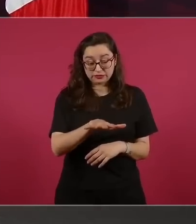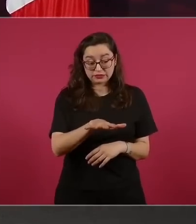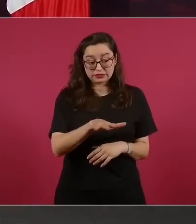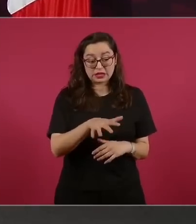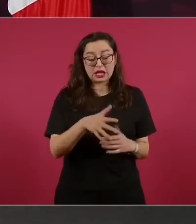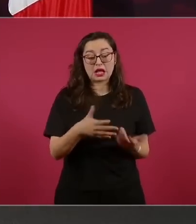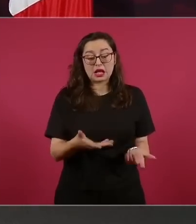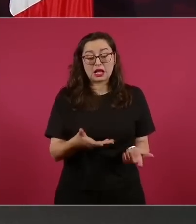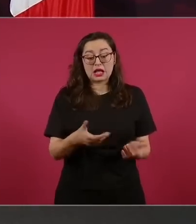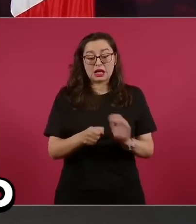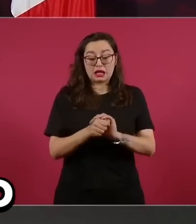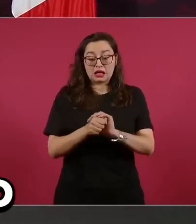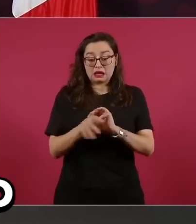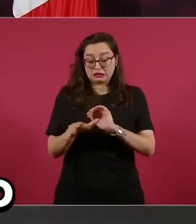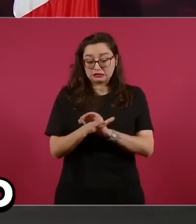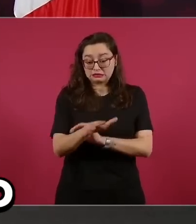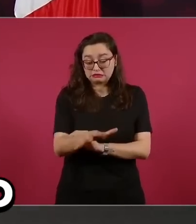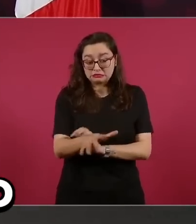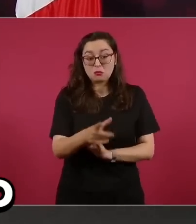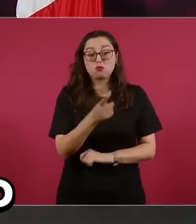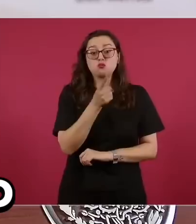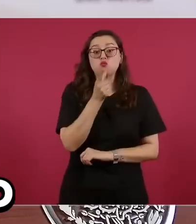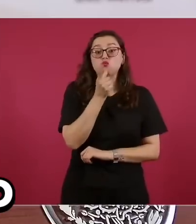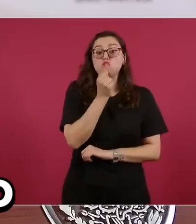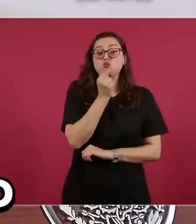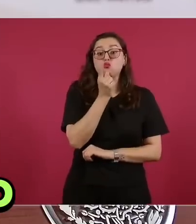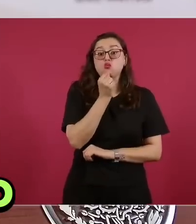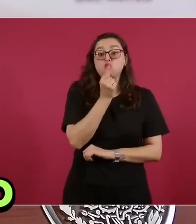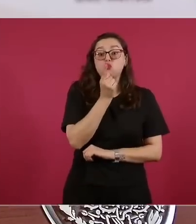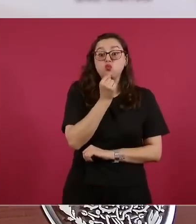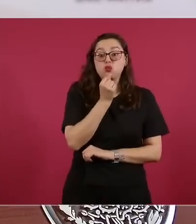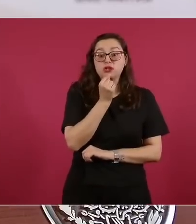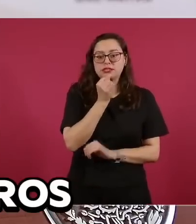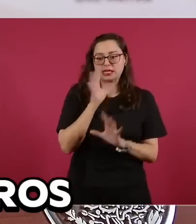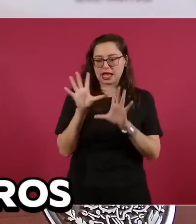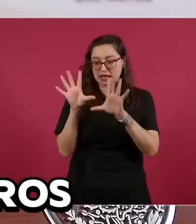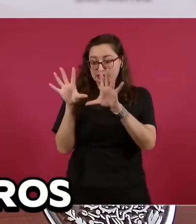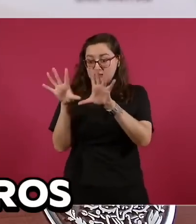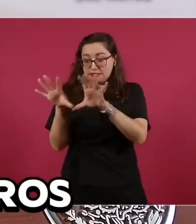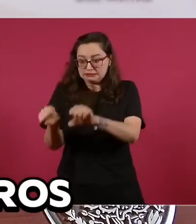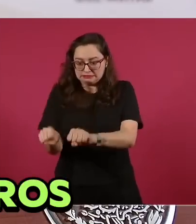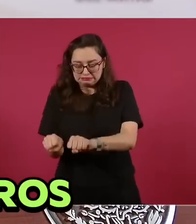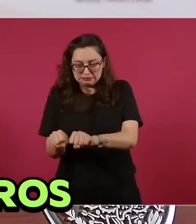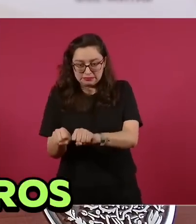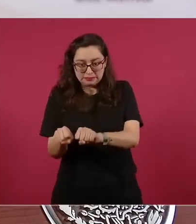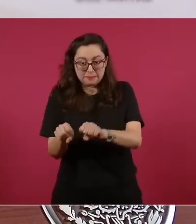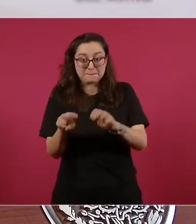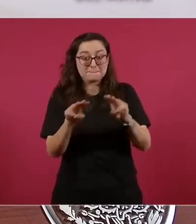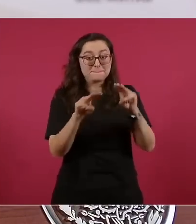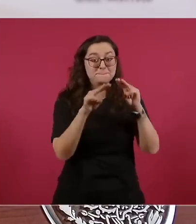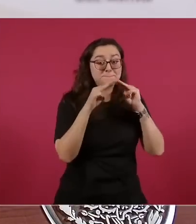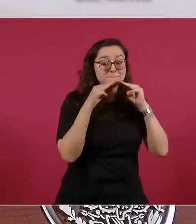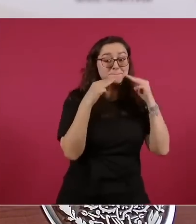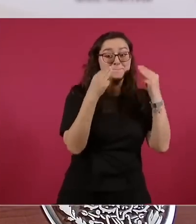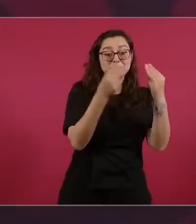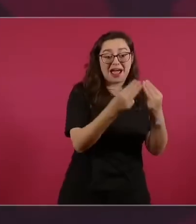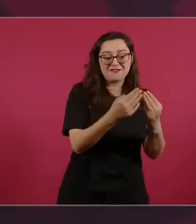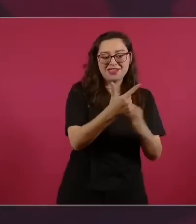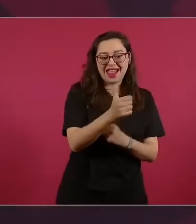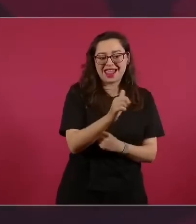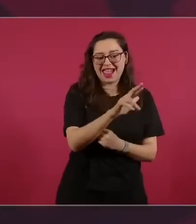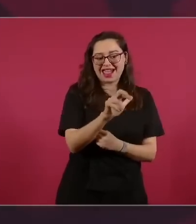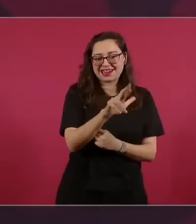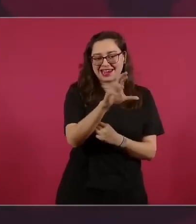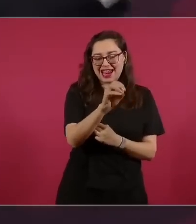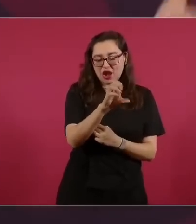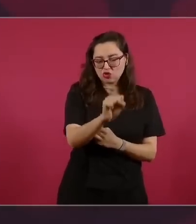organizada, un grupo conocido como Guerreros Unidos, que